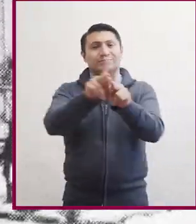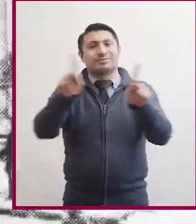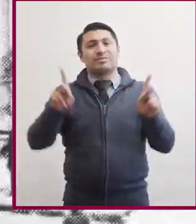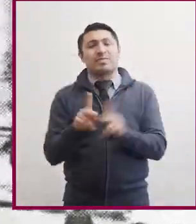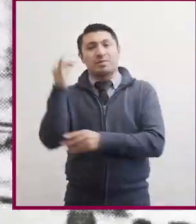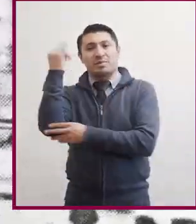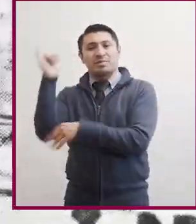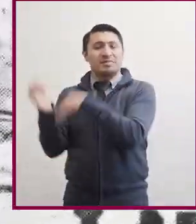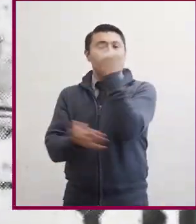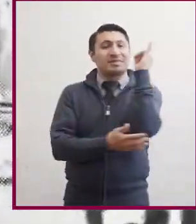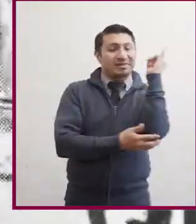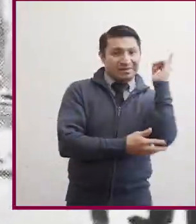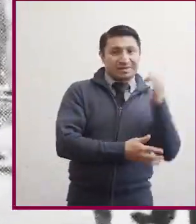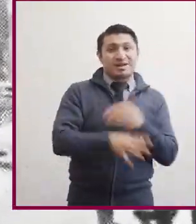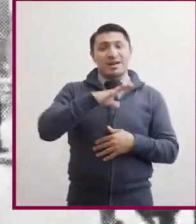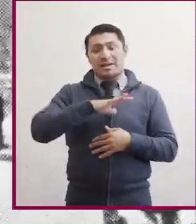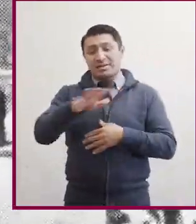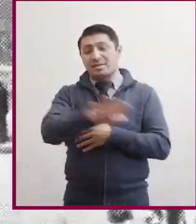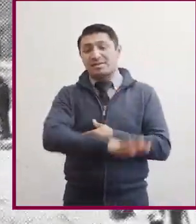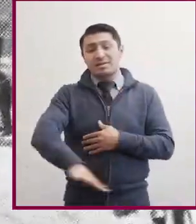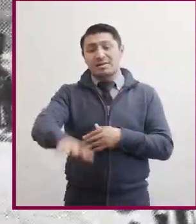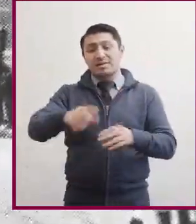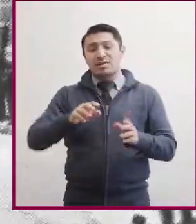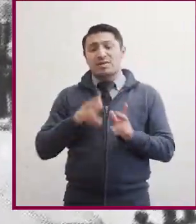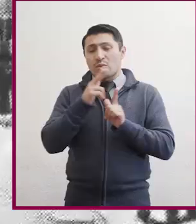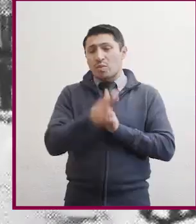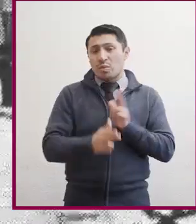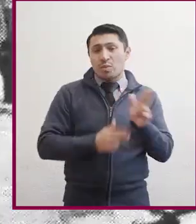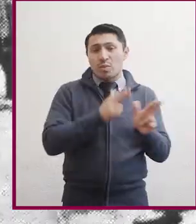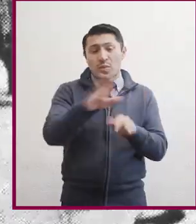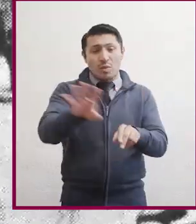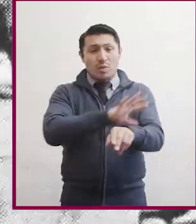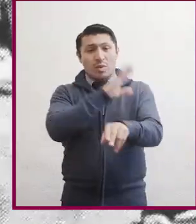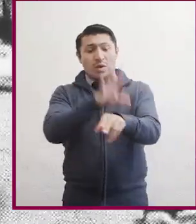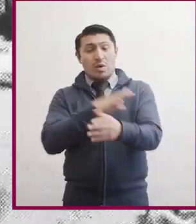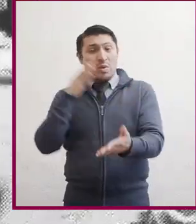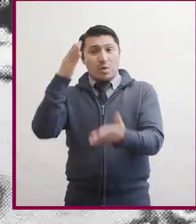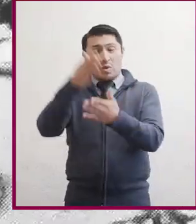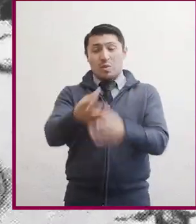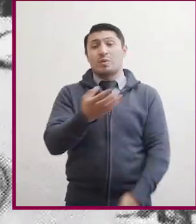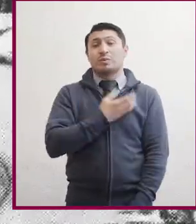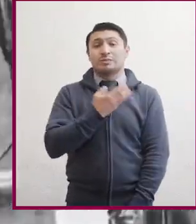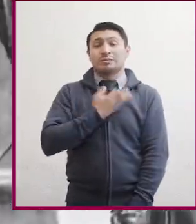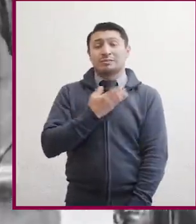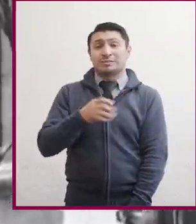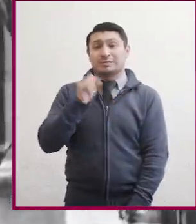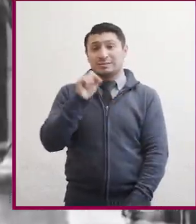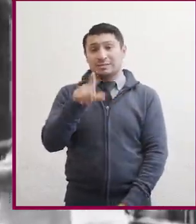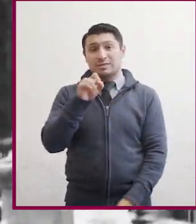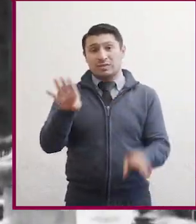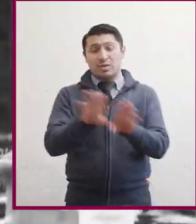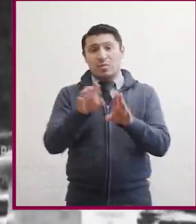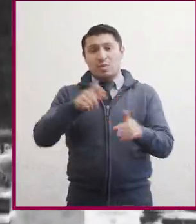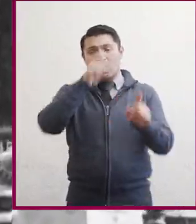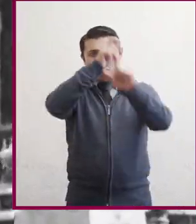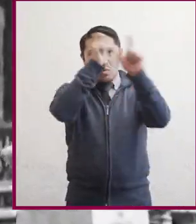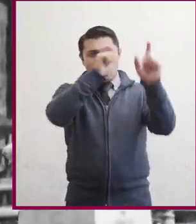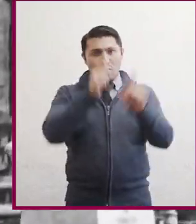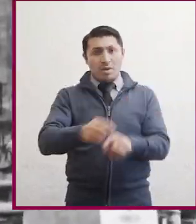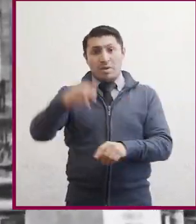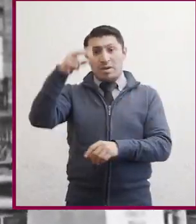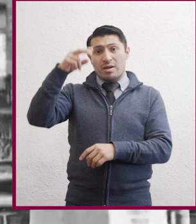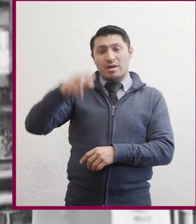plaza con jardines, donde se encontraba la base de los tranvías eléctricos que llegaban hasta el Zócalo, además de una